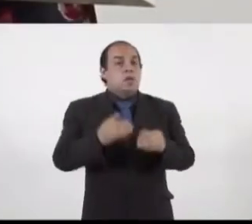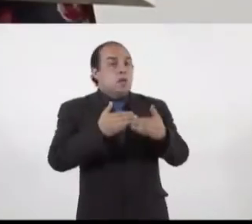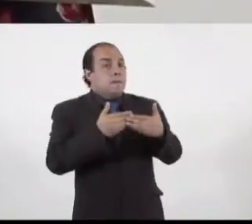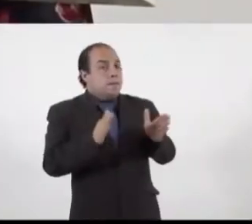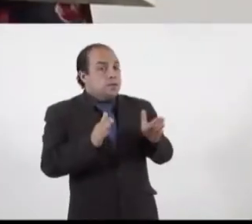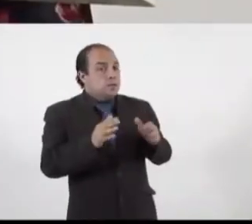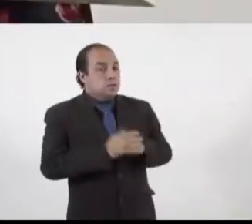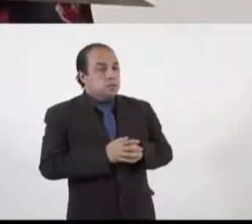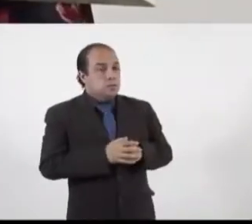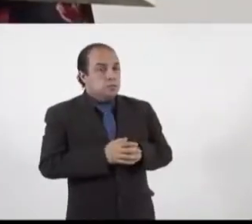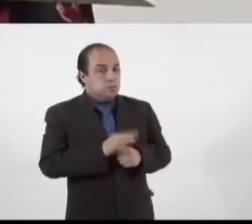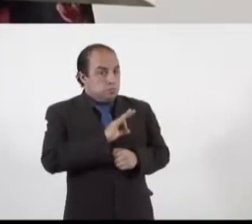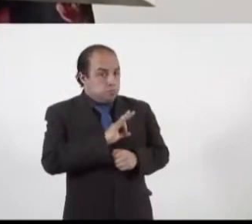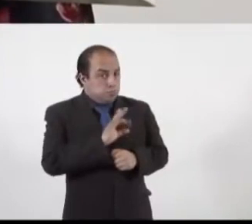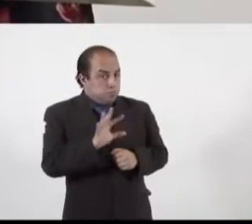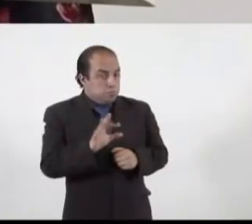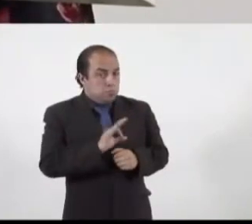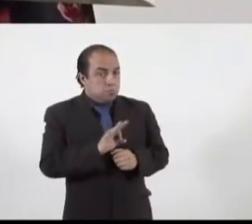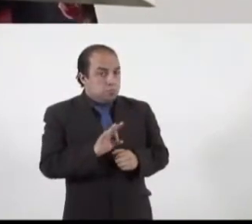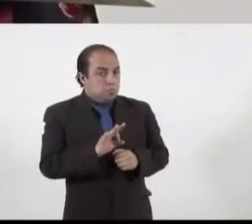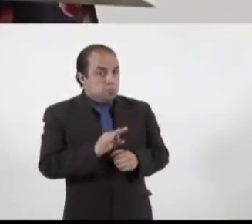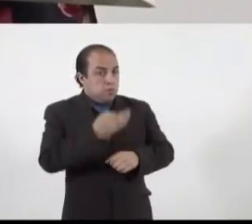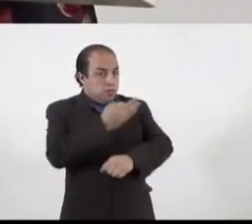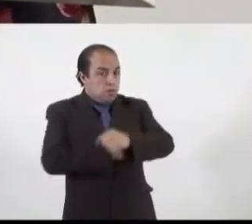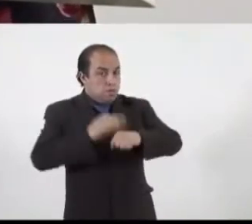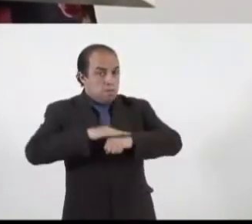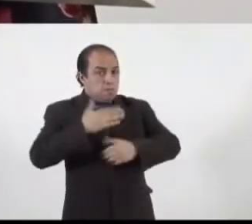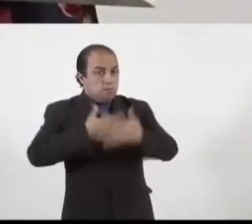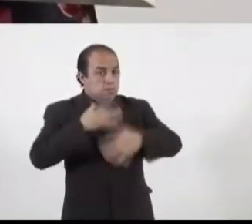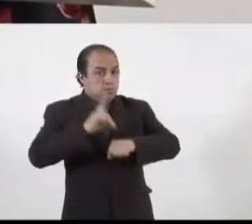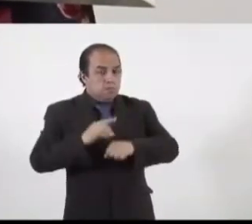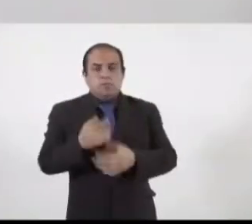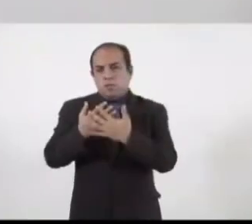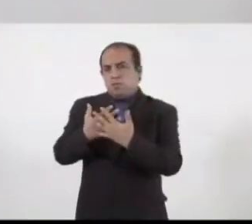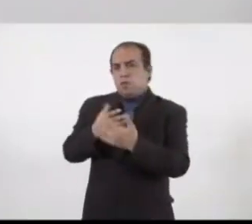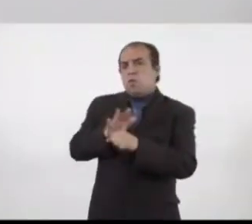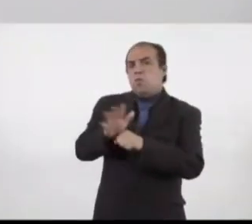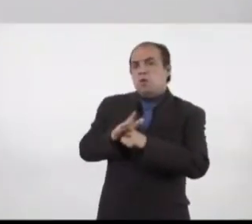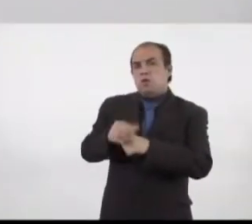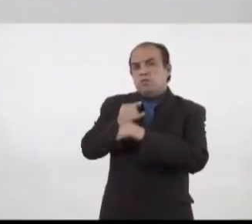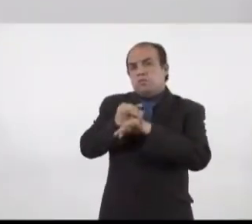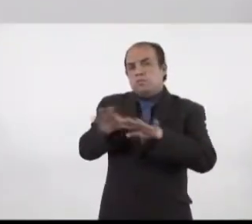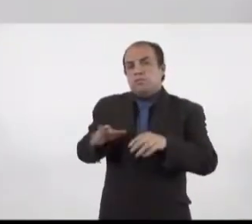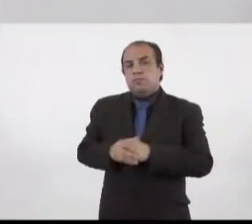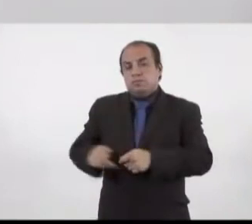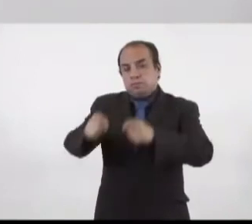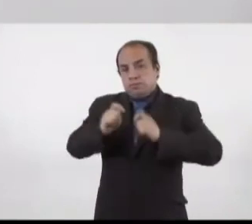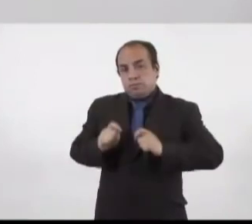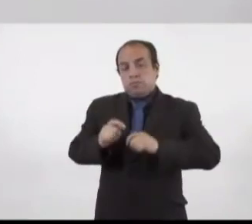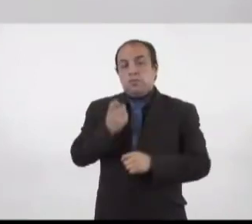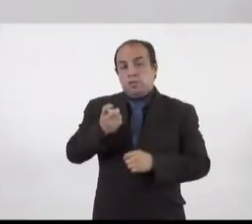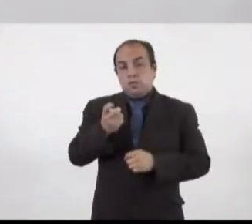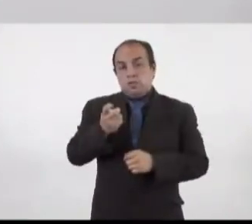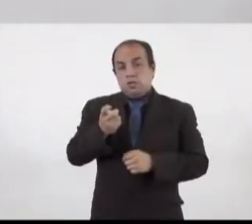en caso de que se dé, ¿podría tardar más de 15 días? Vamos a esperar cuál es el informe que se nos presenta y a